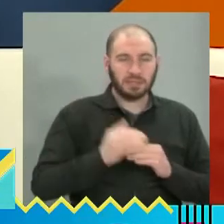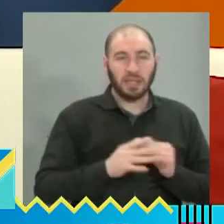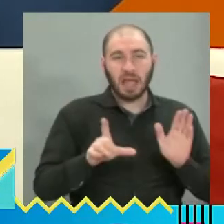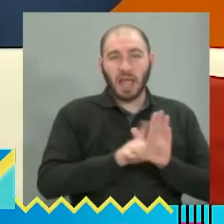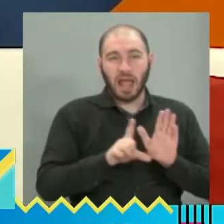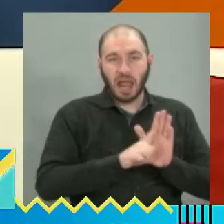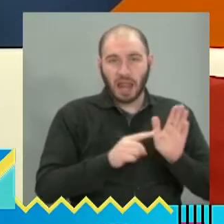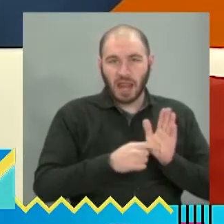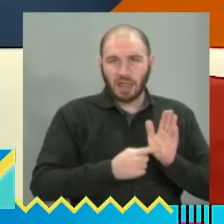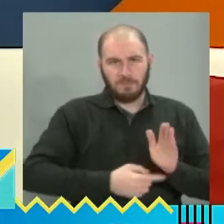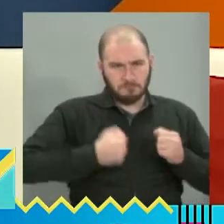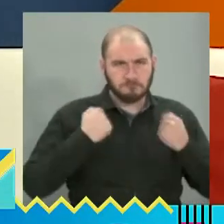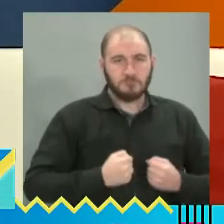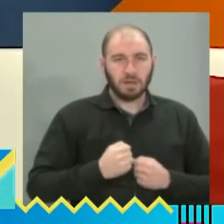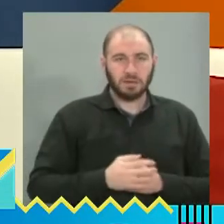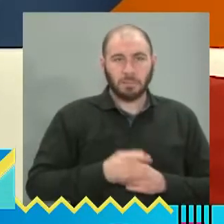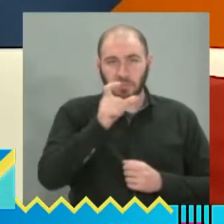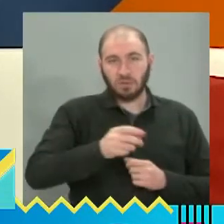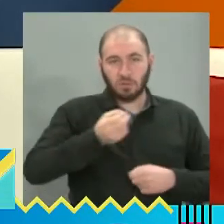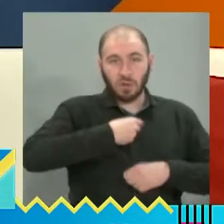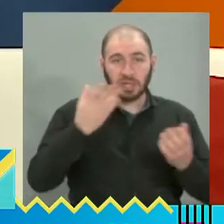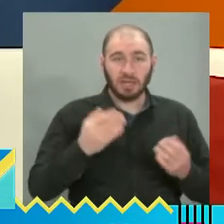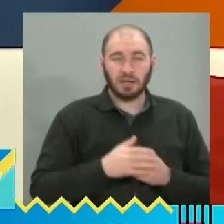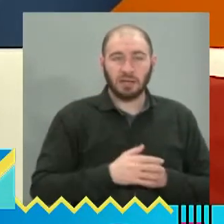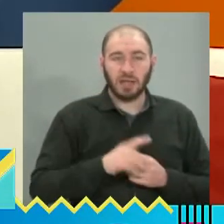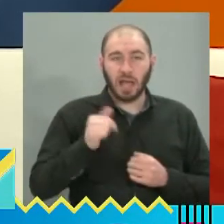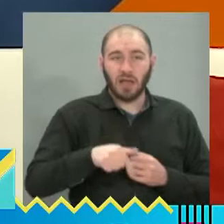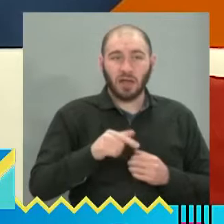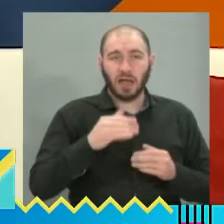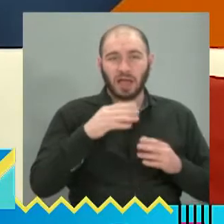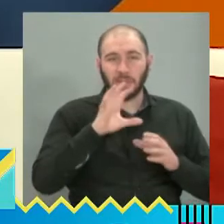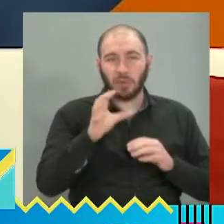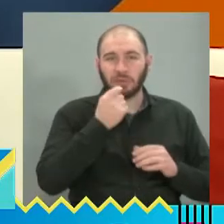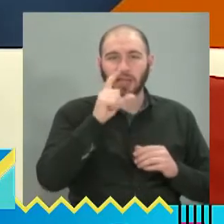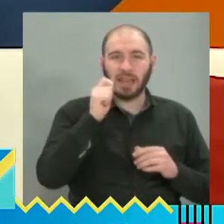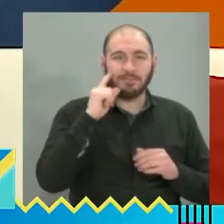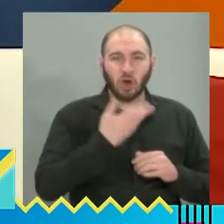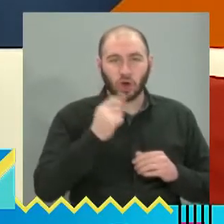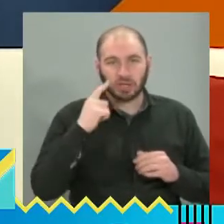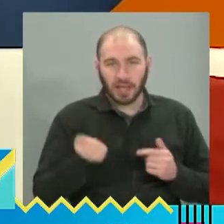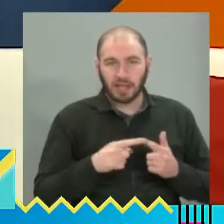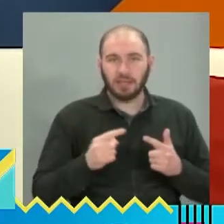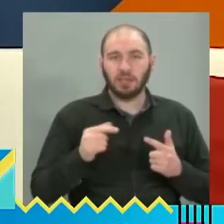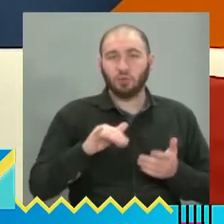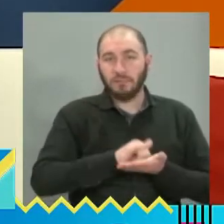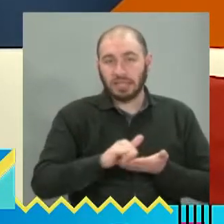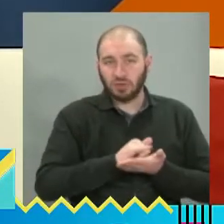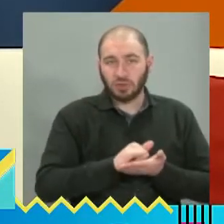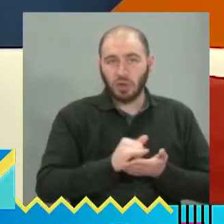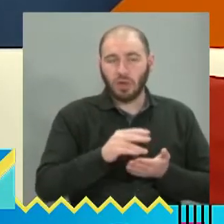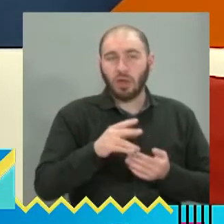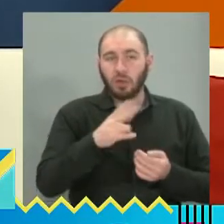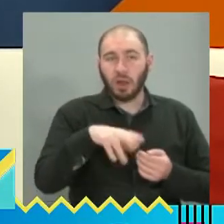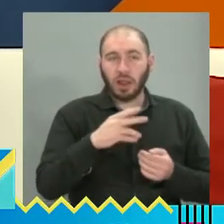leyes son extremadamente más duras. Cualquier persona ahora en los estados más avanzados, como es California y Nueva York, no pueden fumar